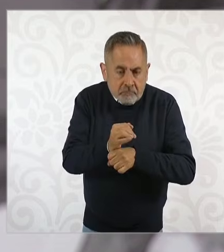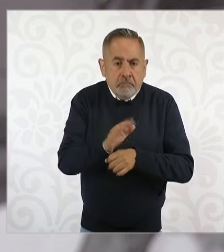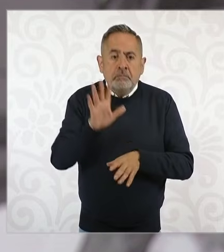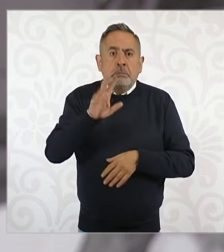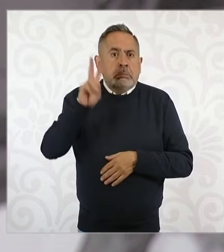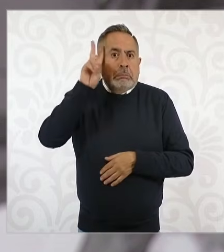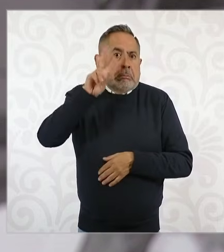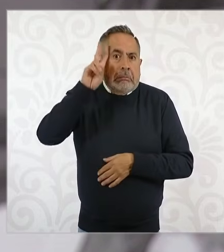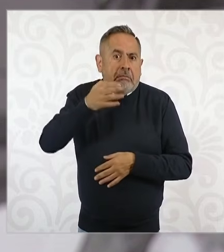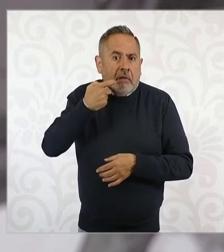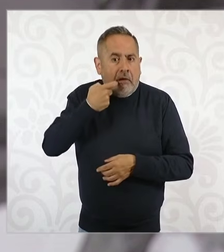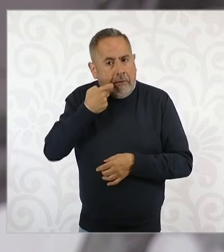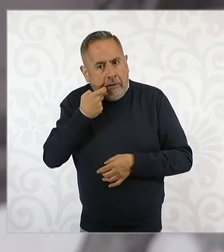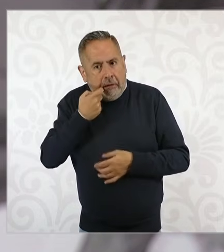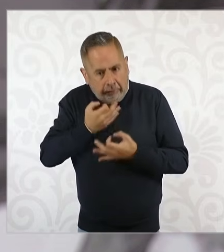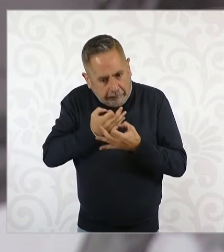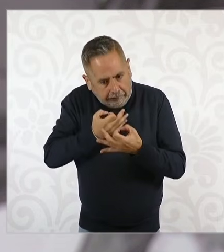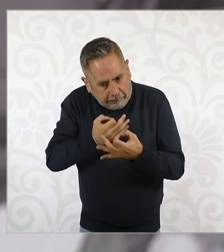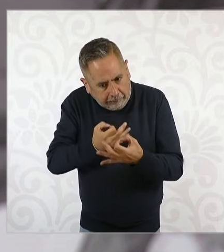se genera